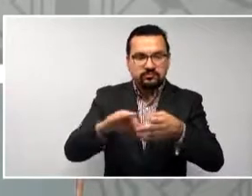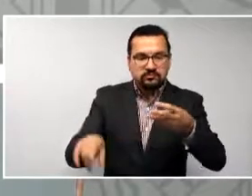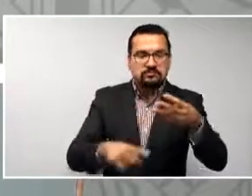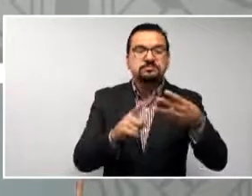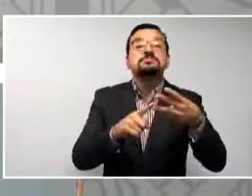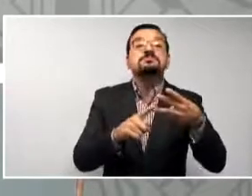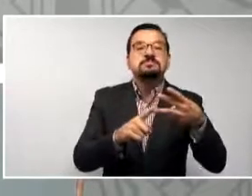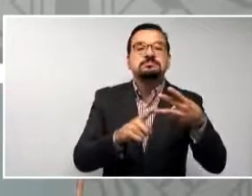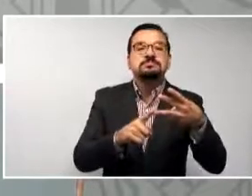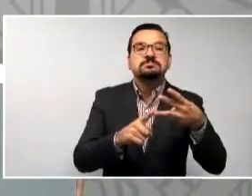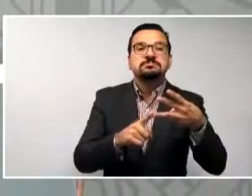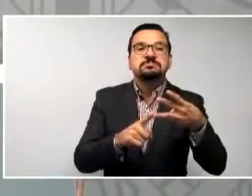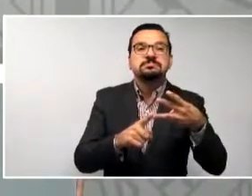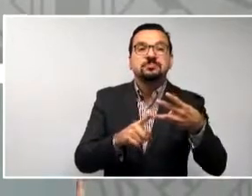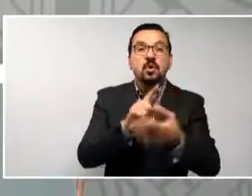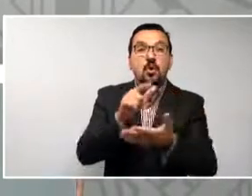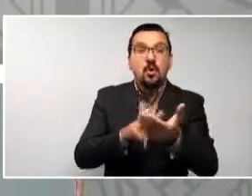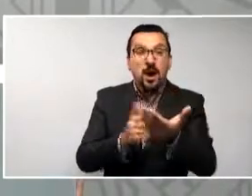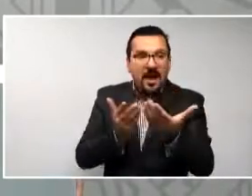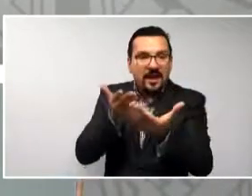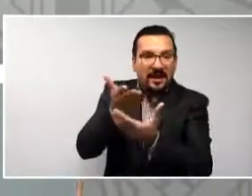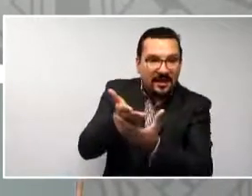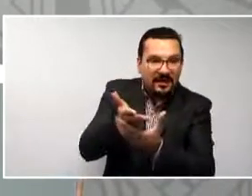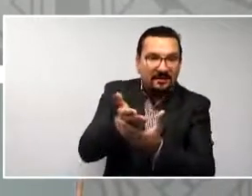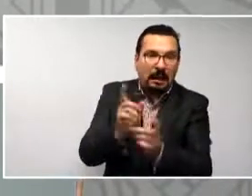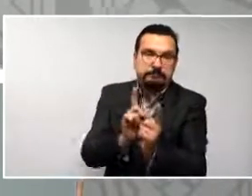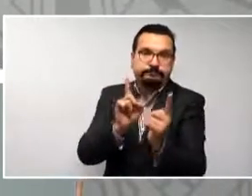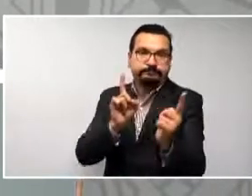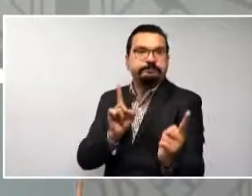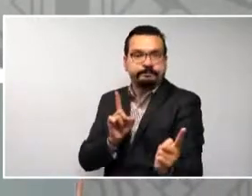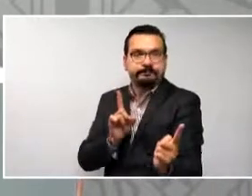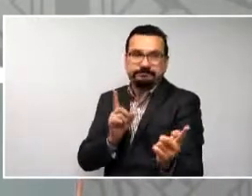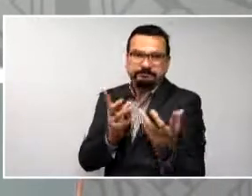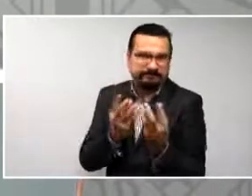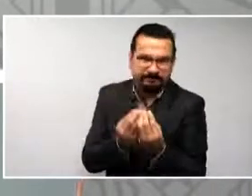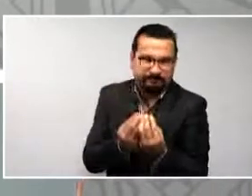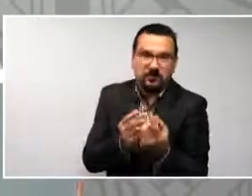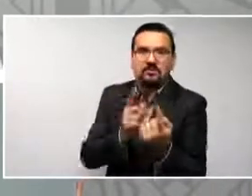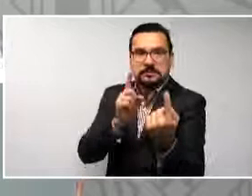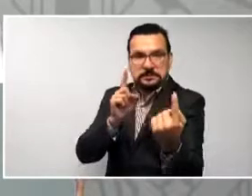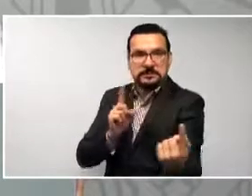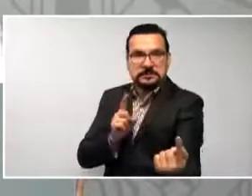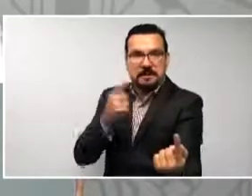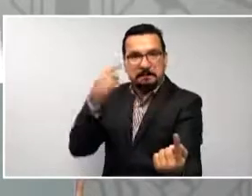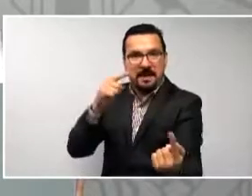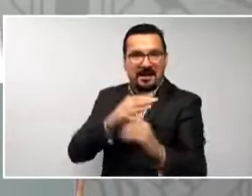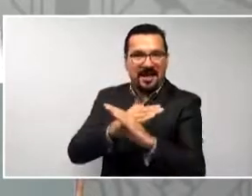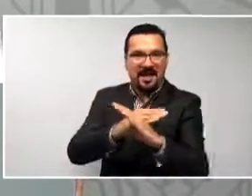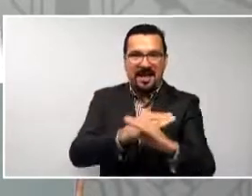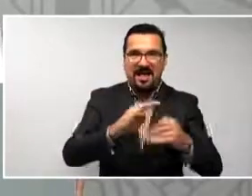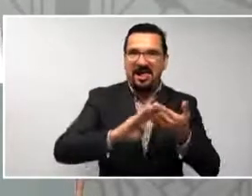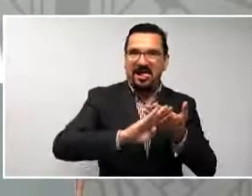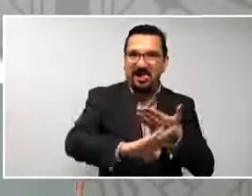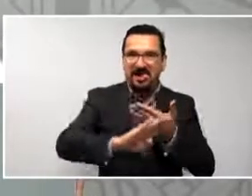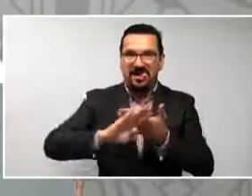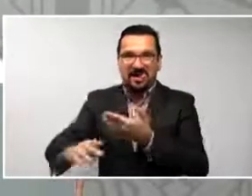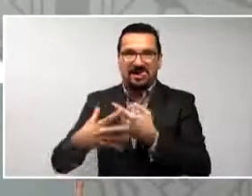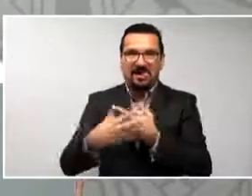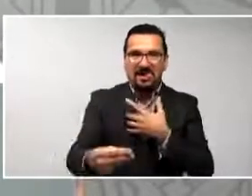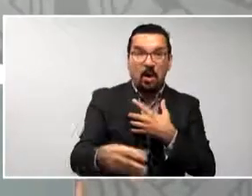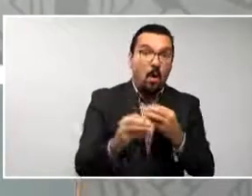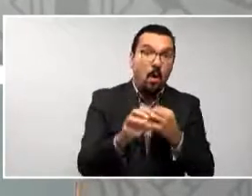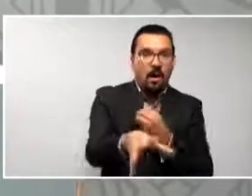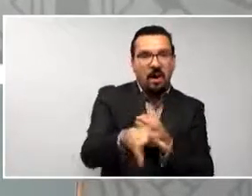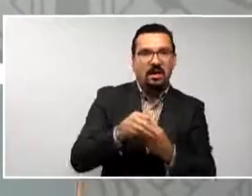3 al lugar que vayas guarda la distancia para evitar contagiar o también ser